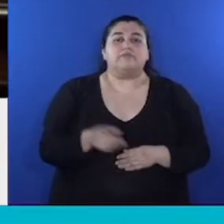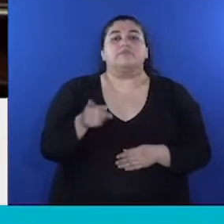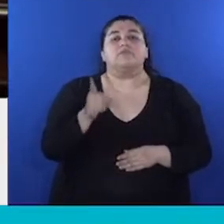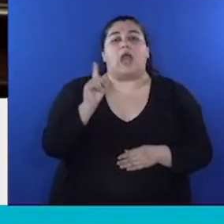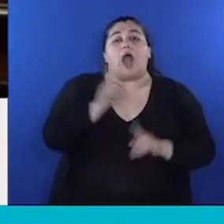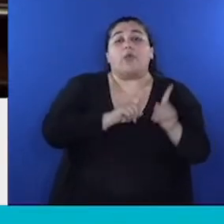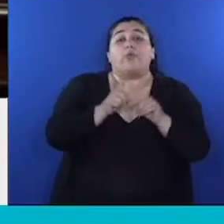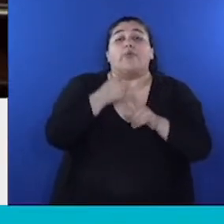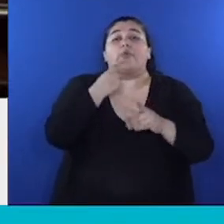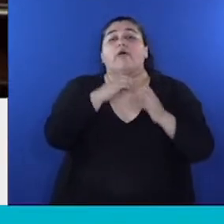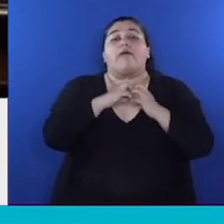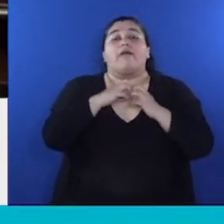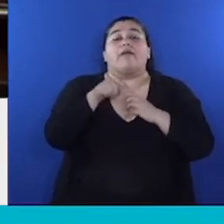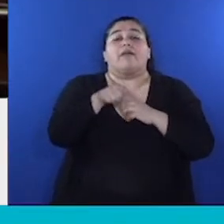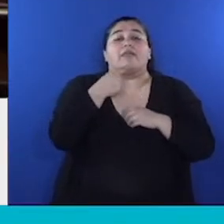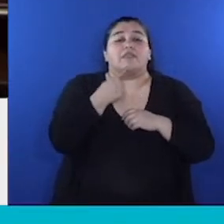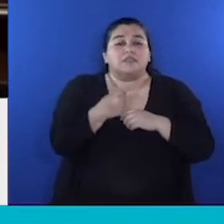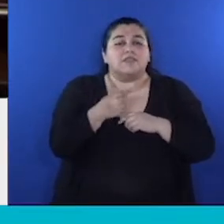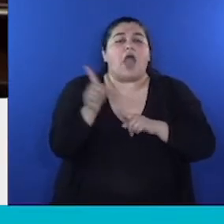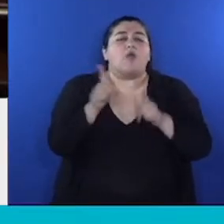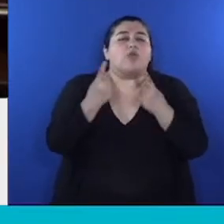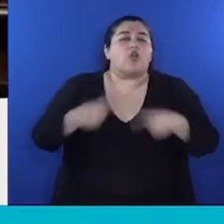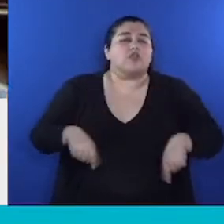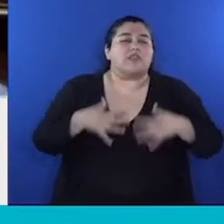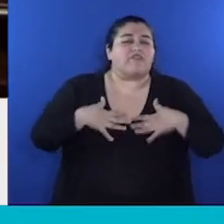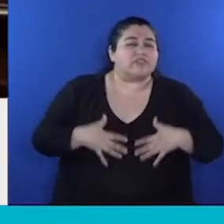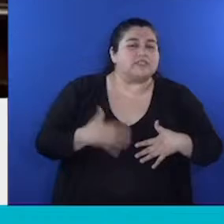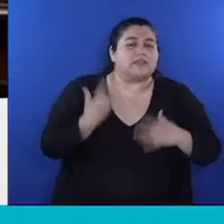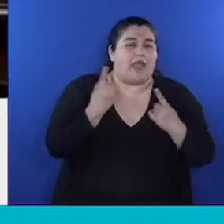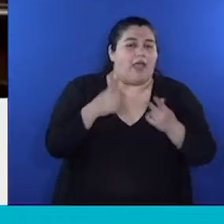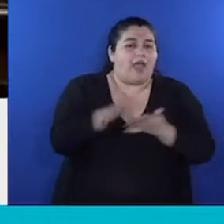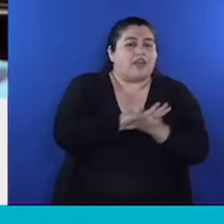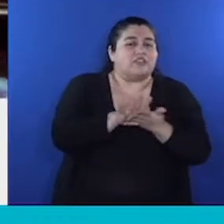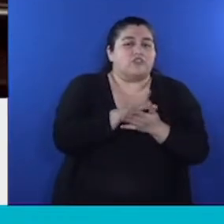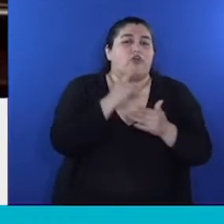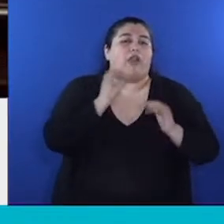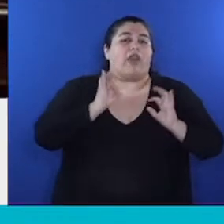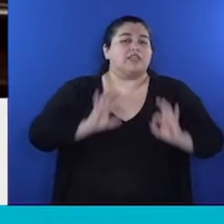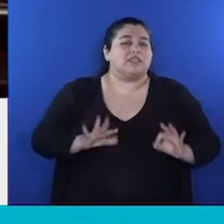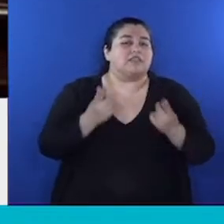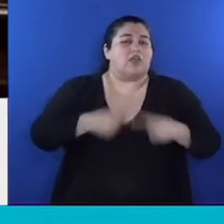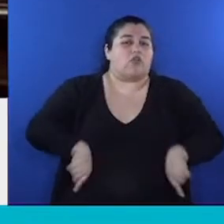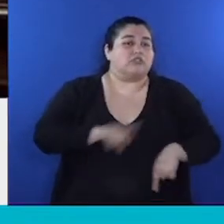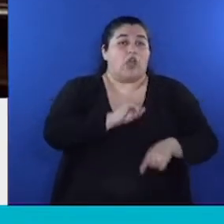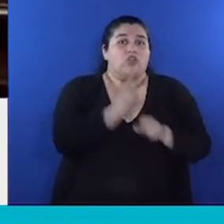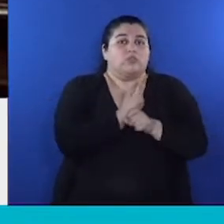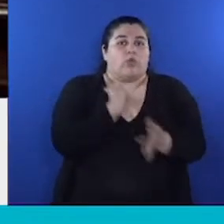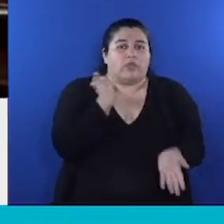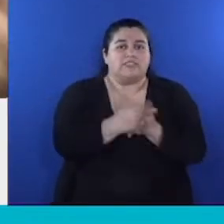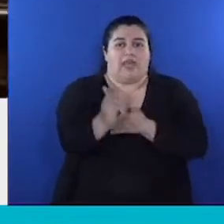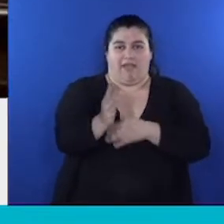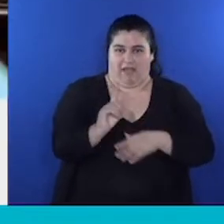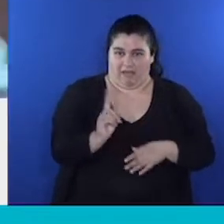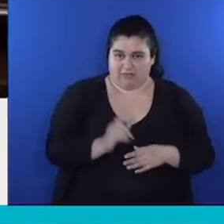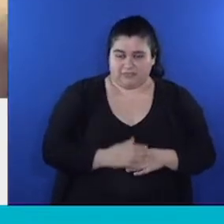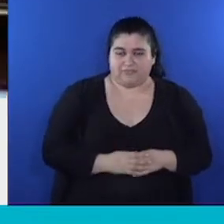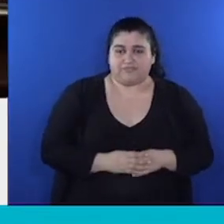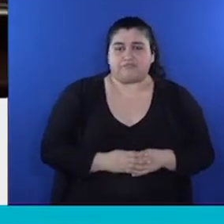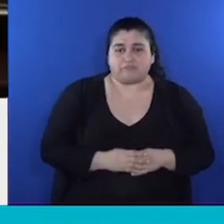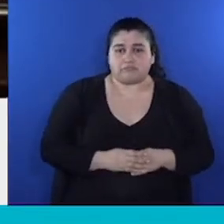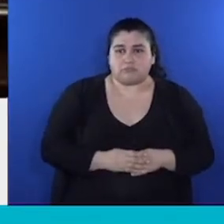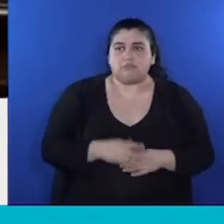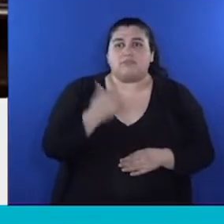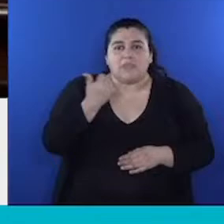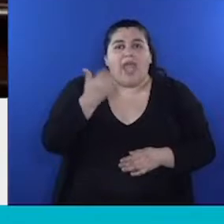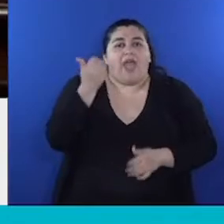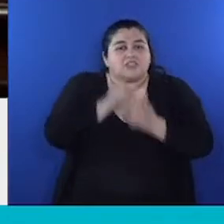algunos tratadistas, las cuestiones físicas o de salud se resuelven con licencias, no con remociones. Pero sí hay antecedentes, señor